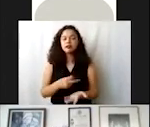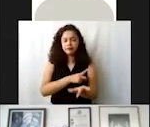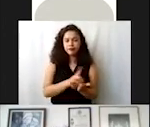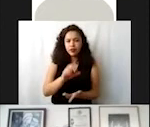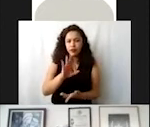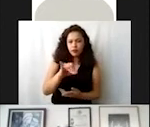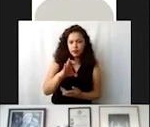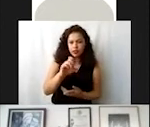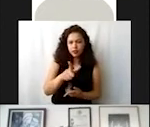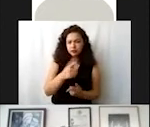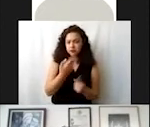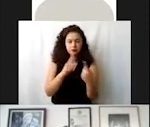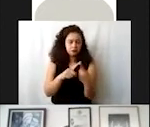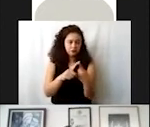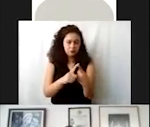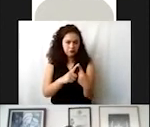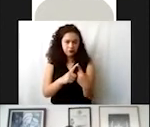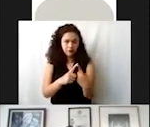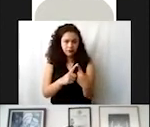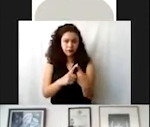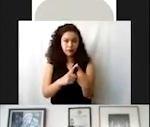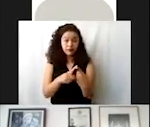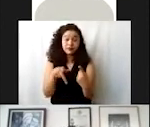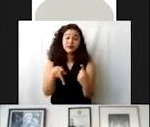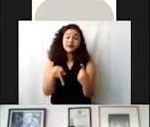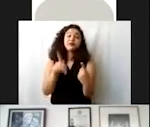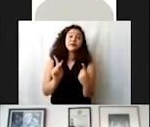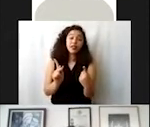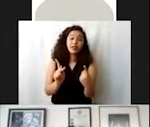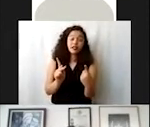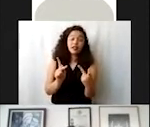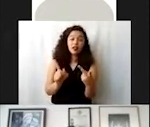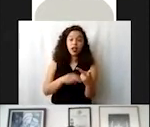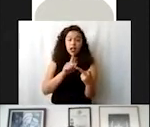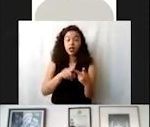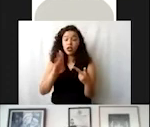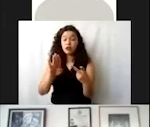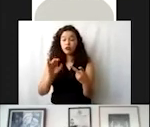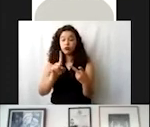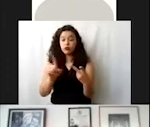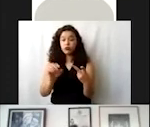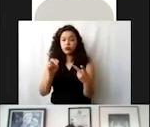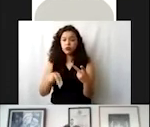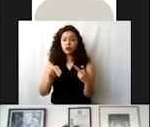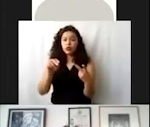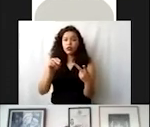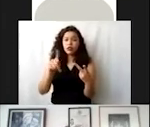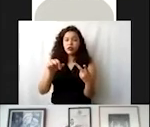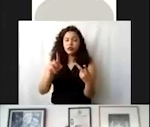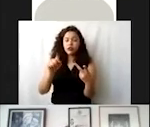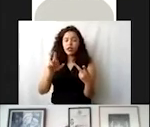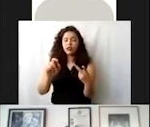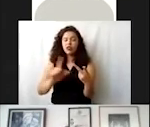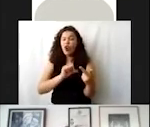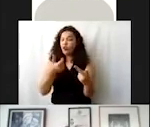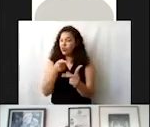cosa, ¿sí? Sin en cambio, el buzón tributario, el artículo 17, tiene otros alcances,